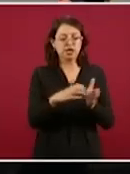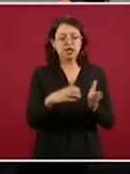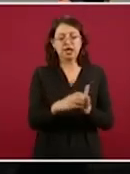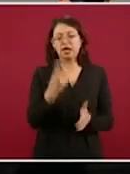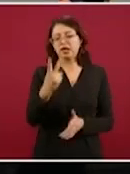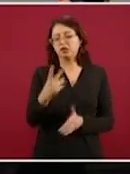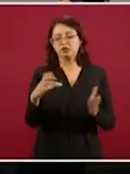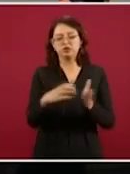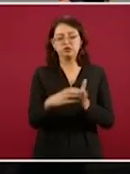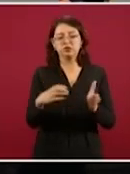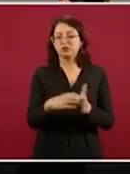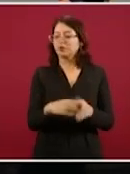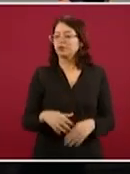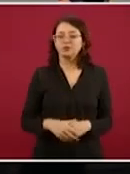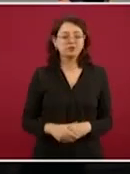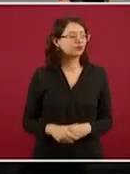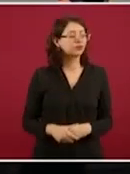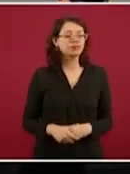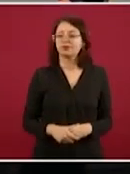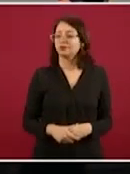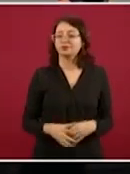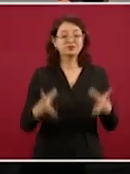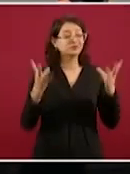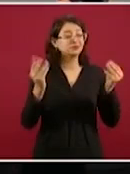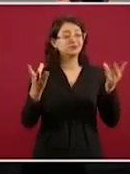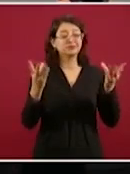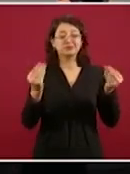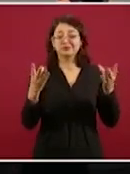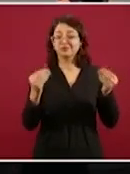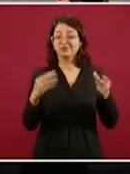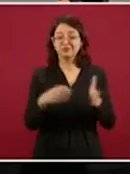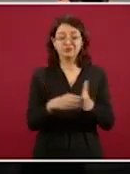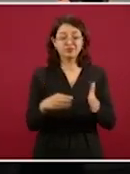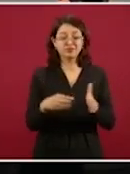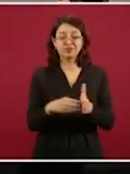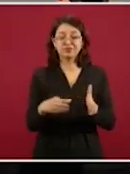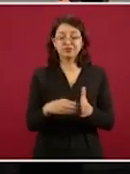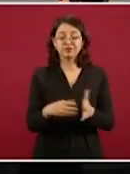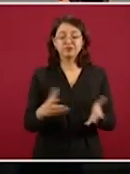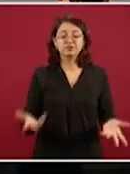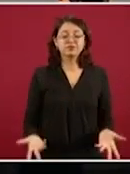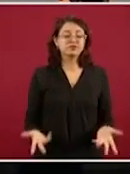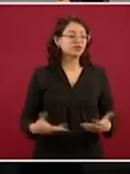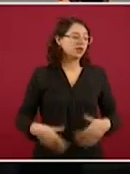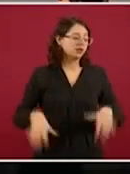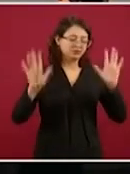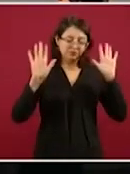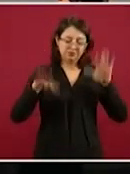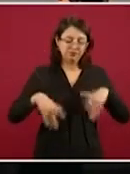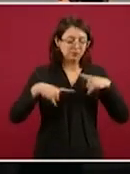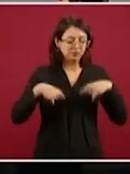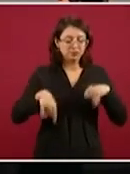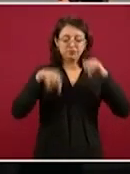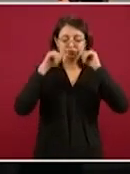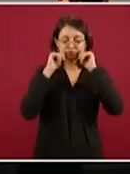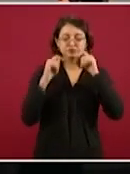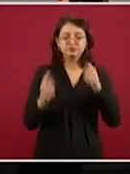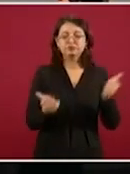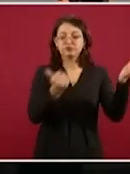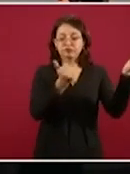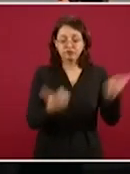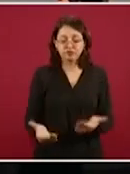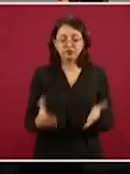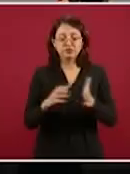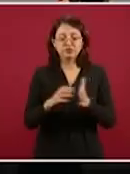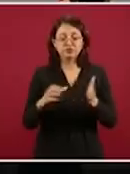cajas. No, es que es muchísimo. El caso es que vienen las cajas en una camioneta